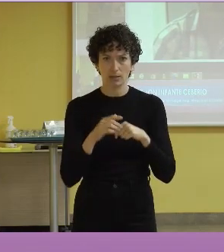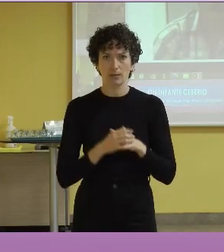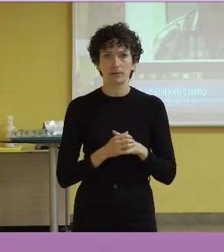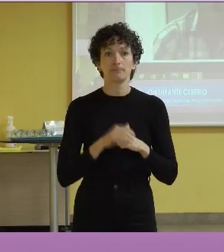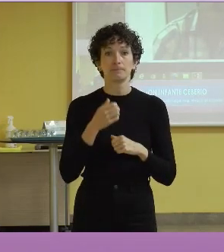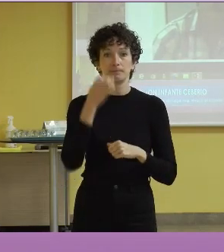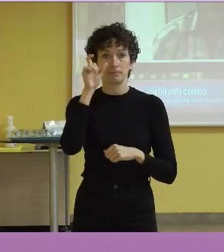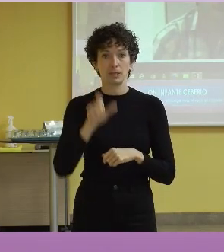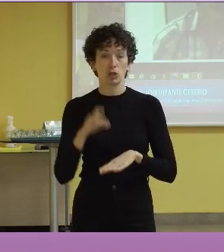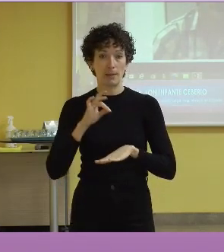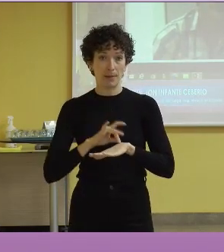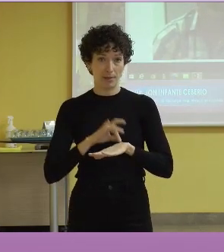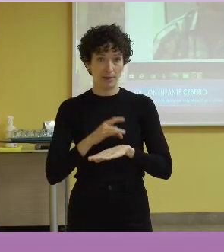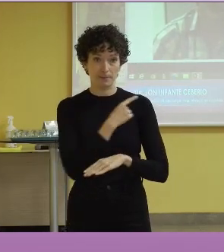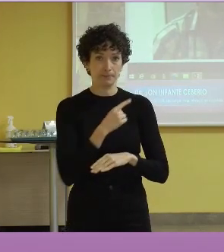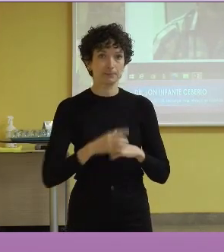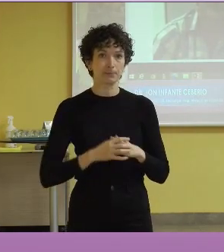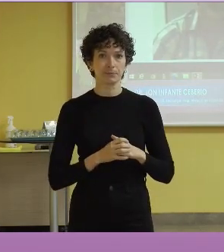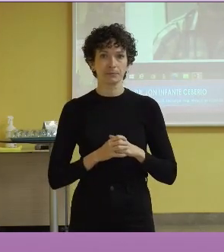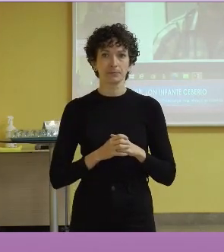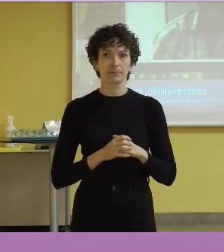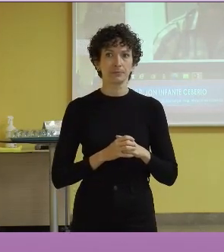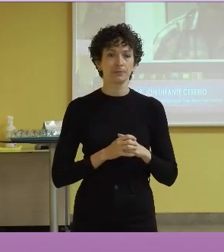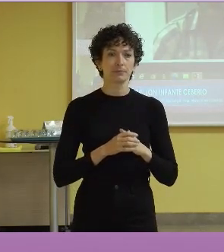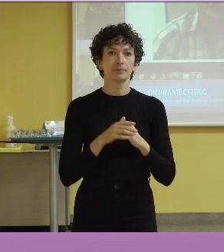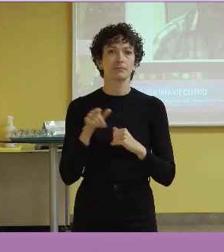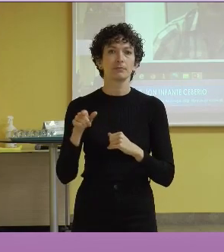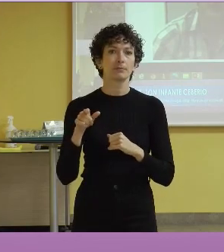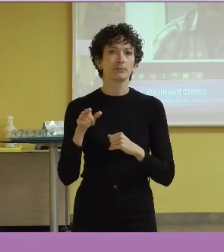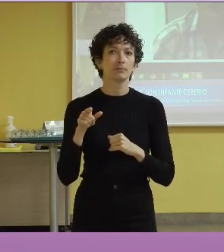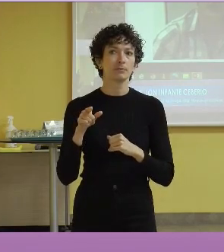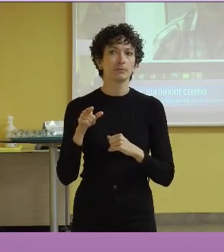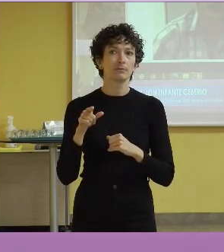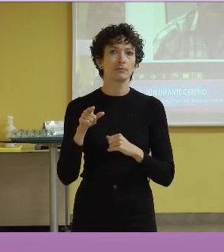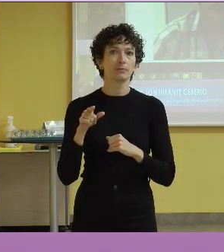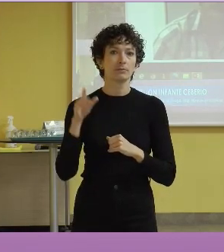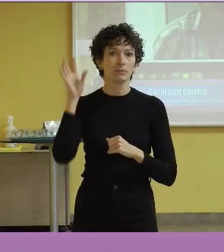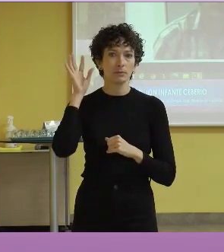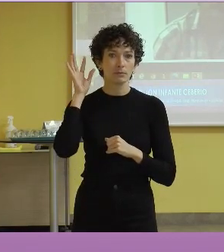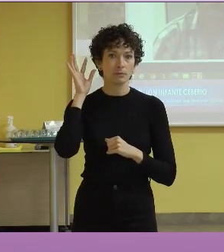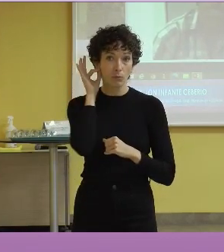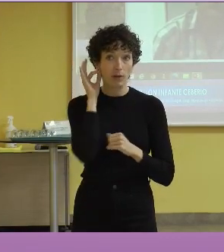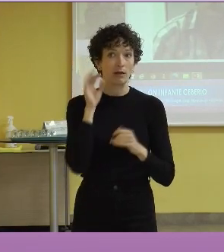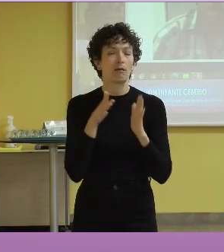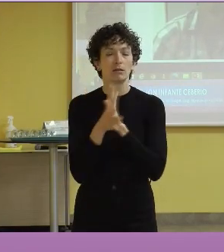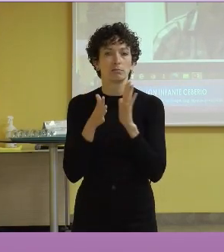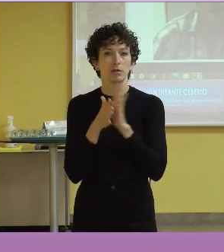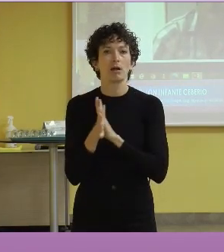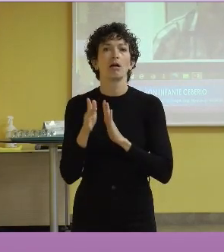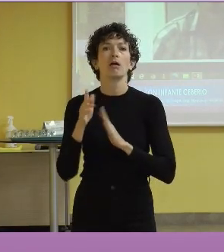multisistémica. Hasta que ya me pegó, va a explicar la mujer lo del problema del sueño. Y andaba, pues,